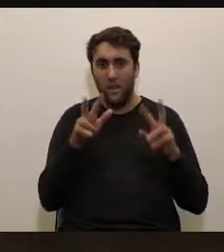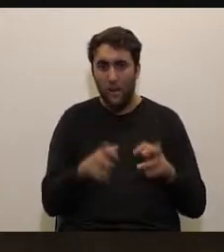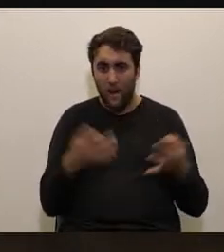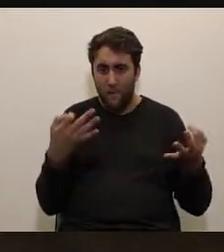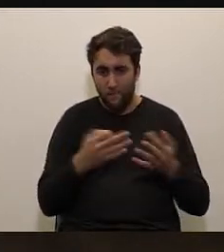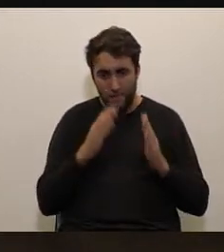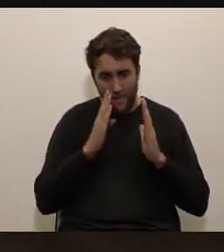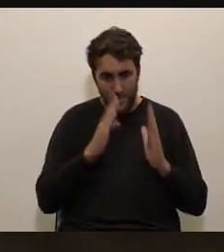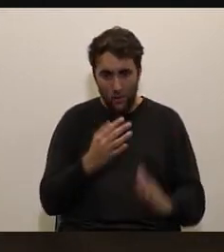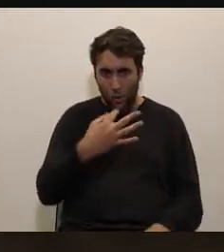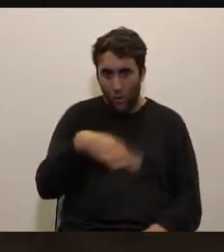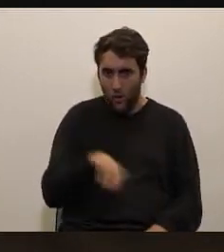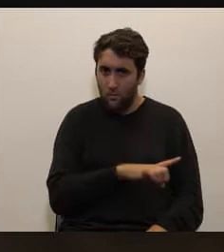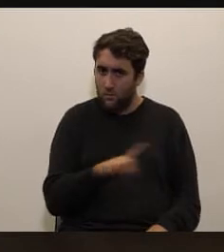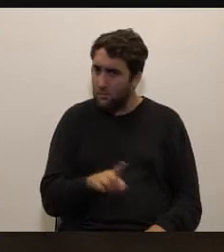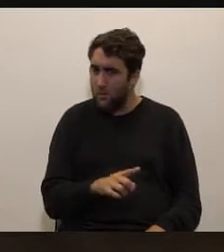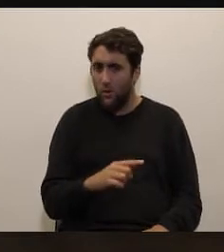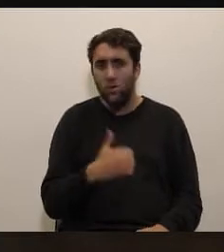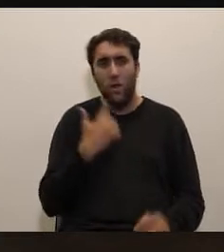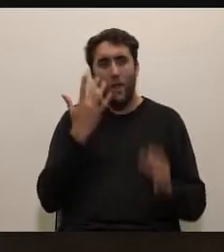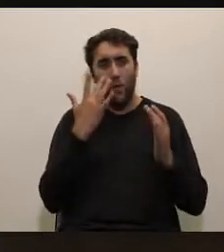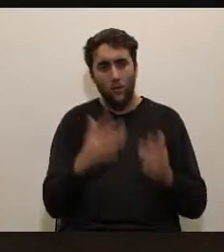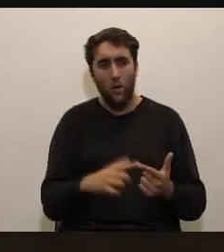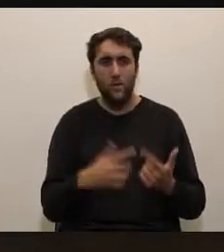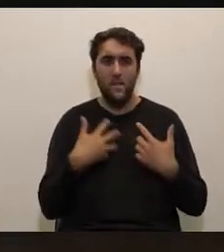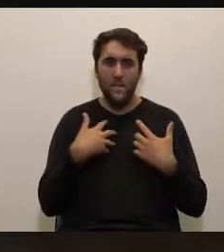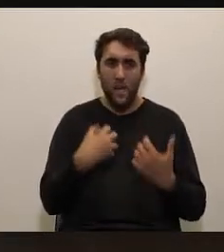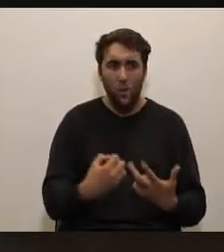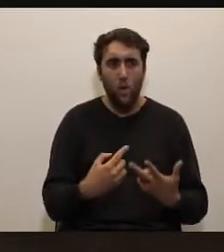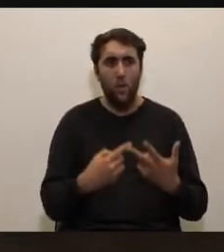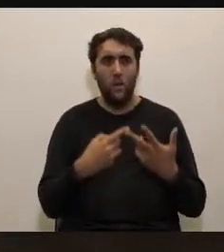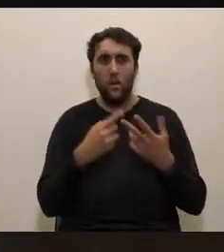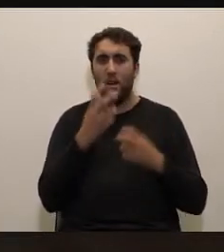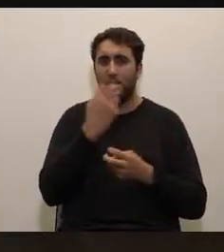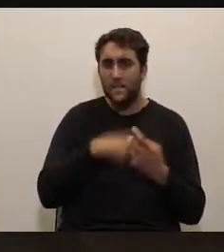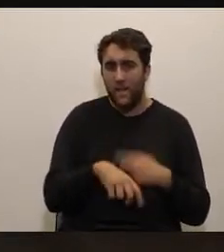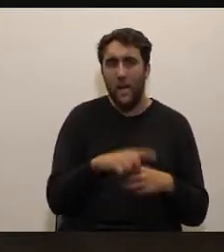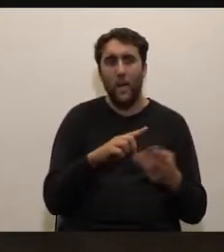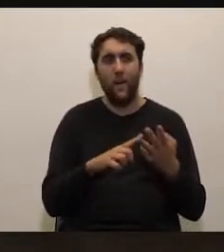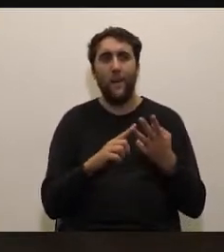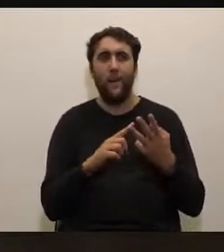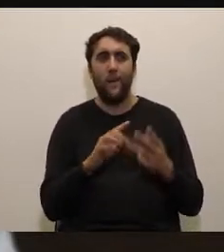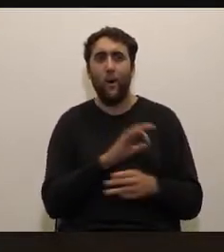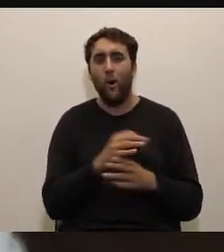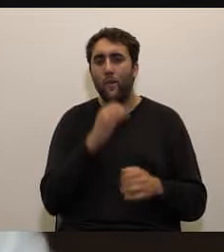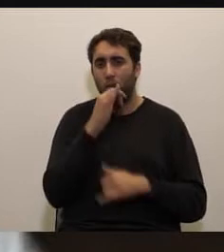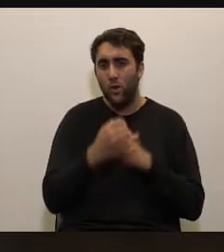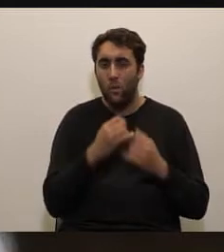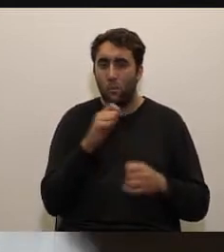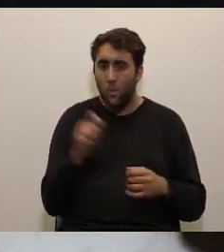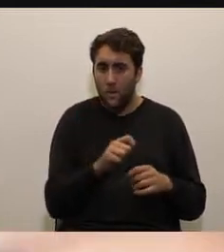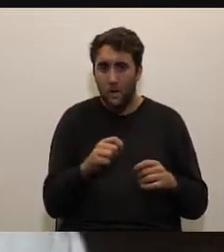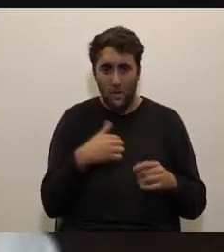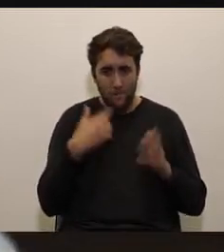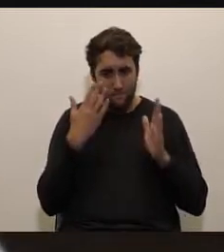no somos expertos ni en educación, ni en salud, ni en reciclaje, ni en acceso a información pública. Sin embargo, trabajamos todos